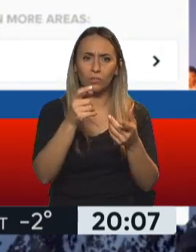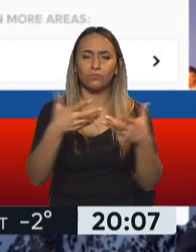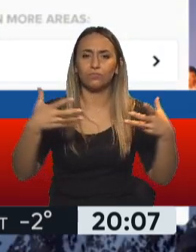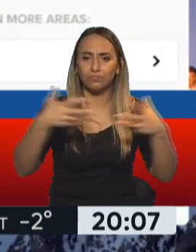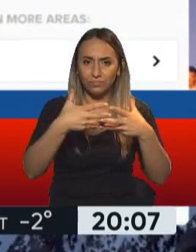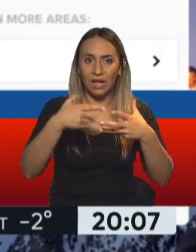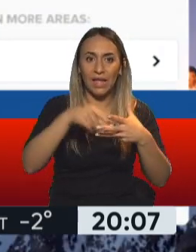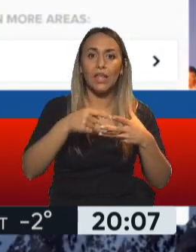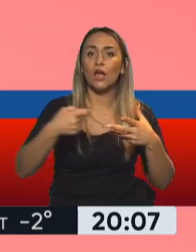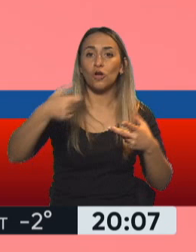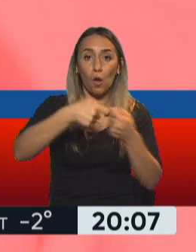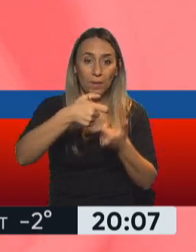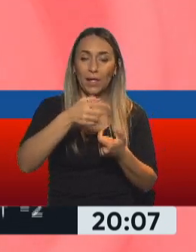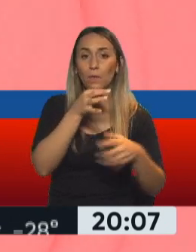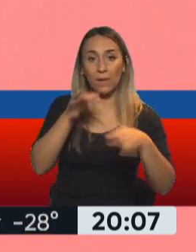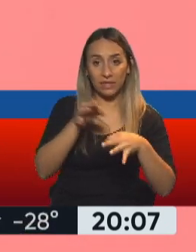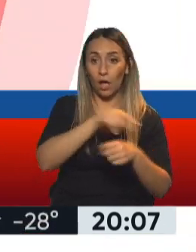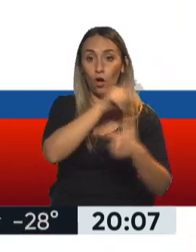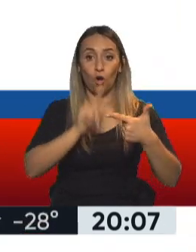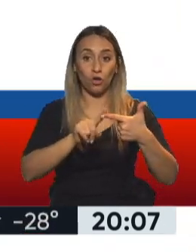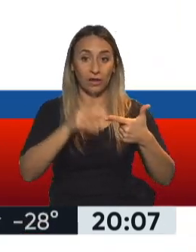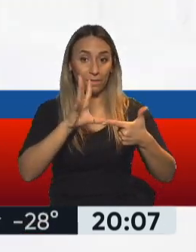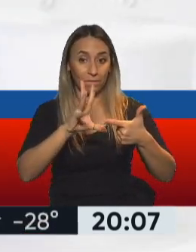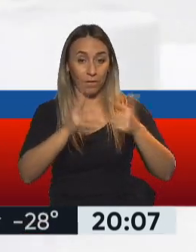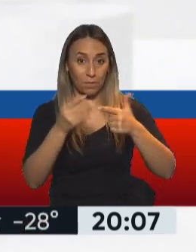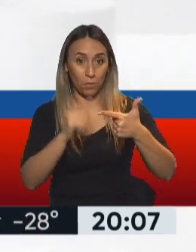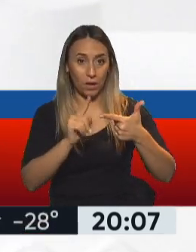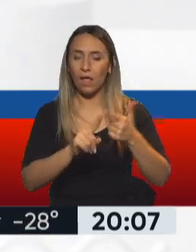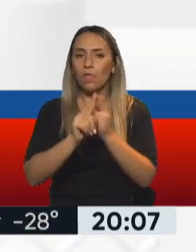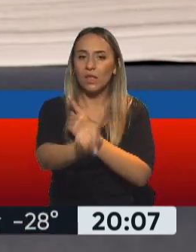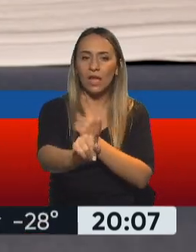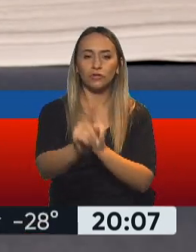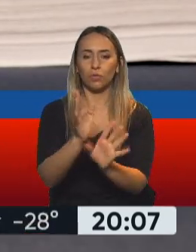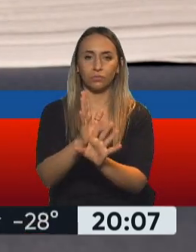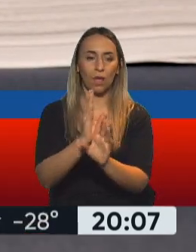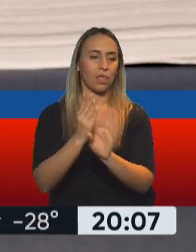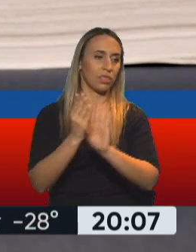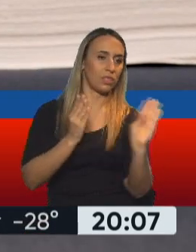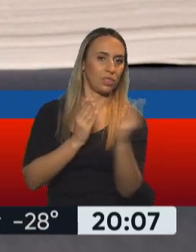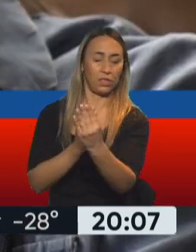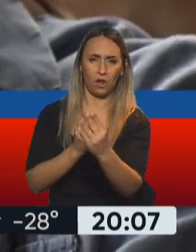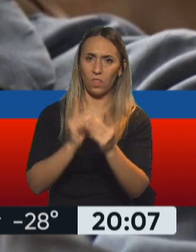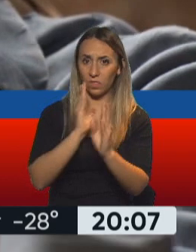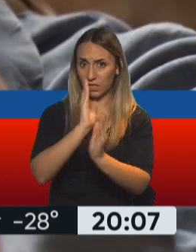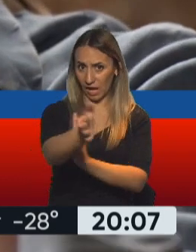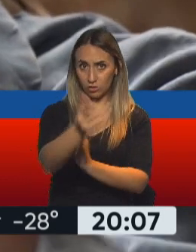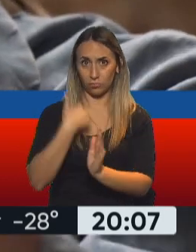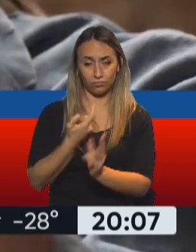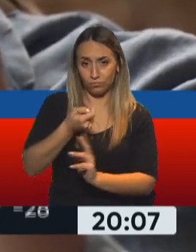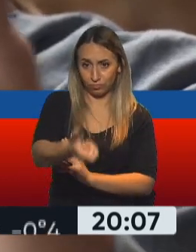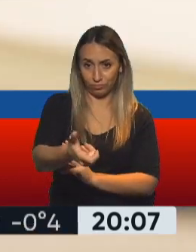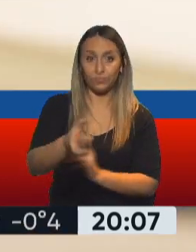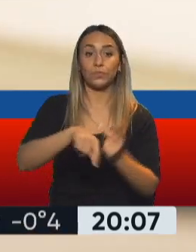y vendedores. Otro es el camino directo al consumidor sin intermediarios. Esta última alternativa es la que proponen